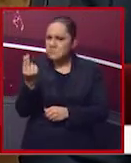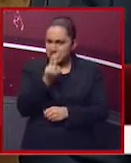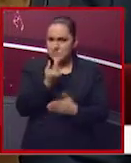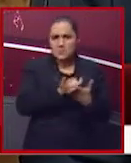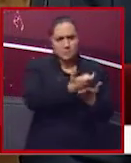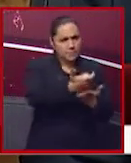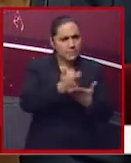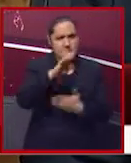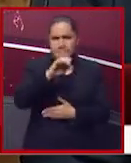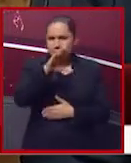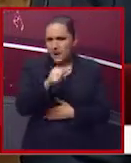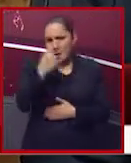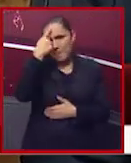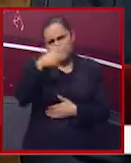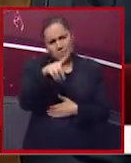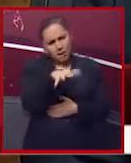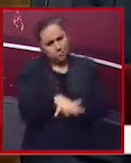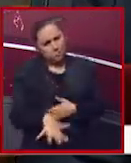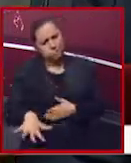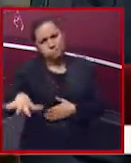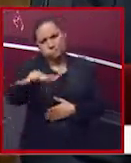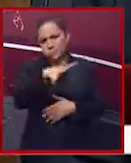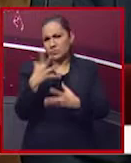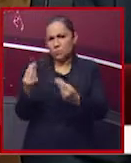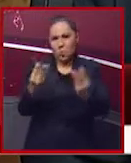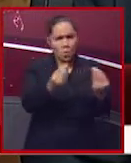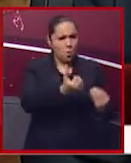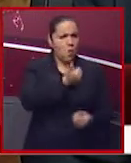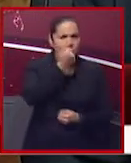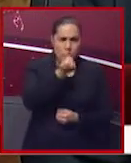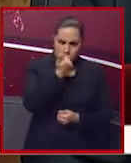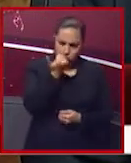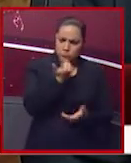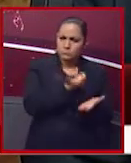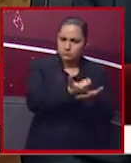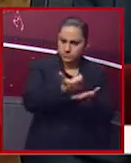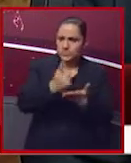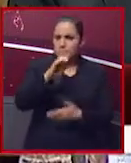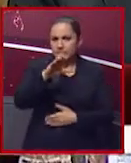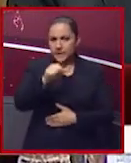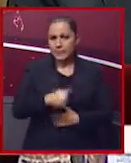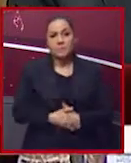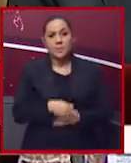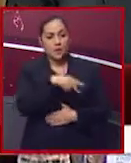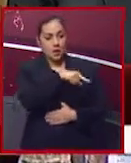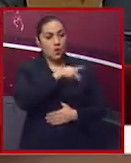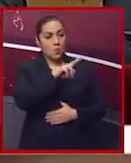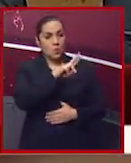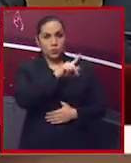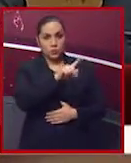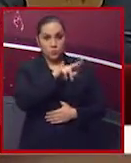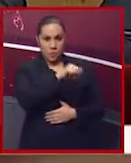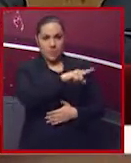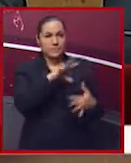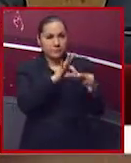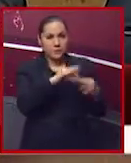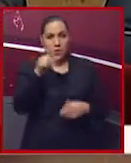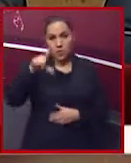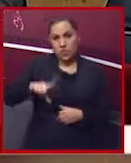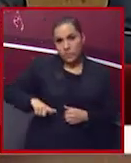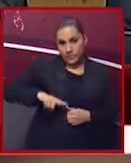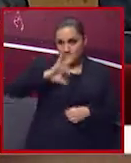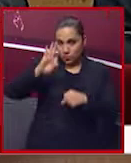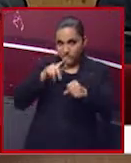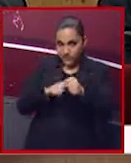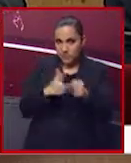y millones, para millones y millones de mexicanos jóvenes. Bueno, Ursúa explicó que el gobierno federal buscará atender las